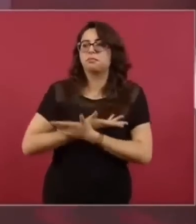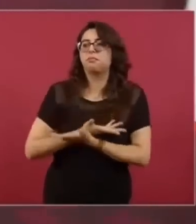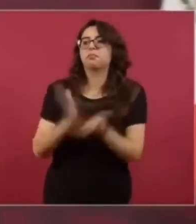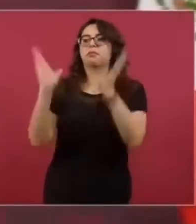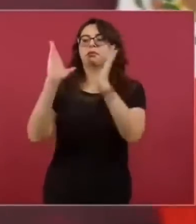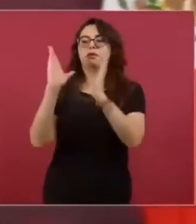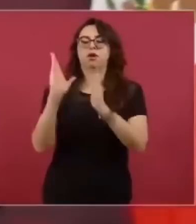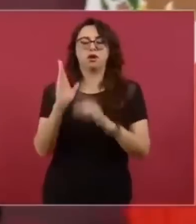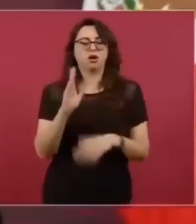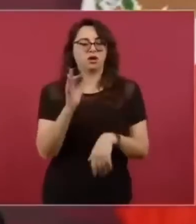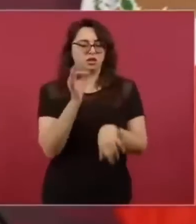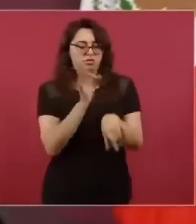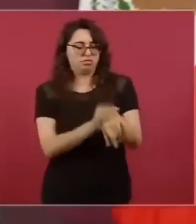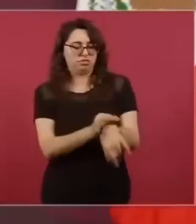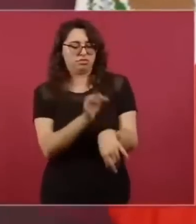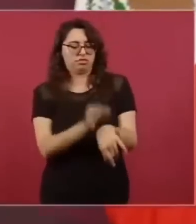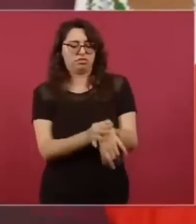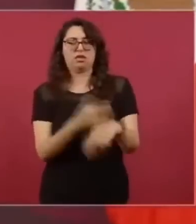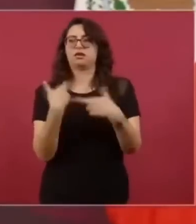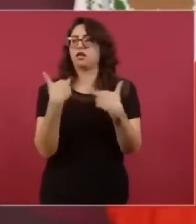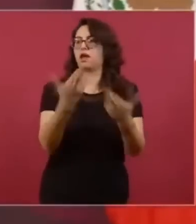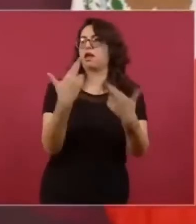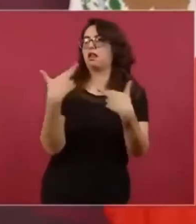¿Cuántos contratos les dio